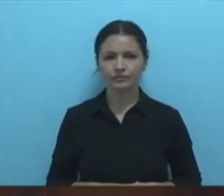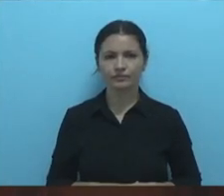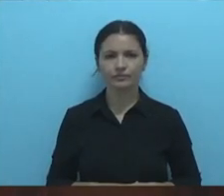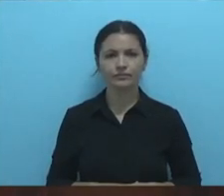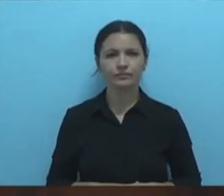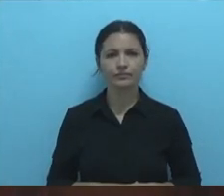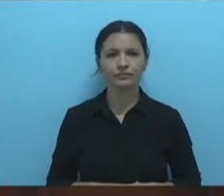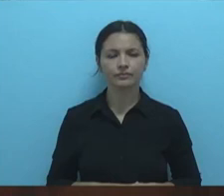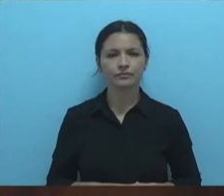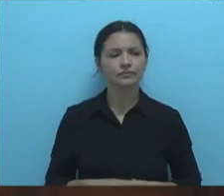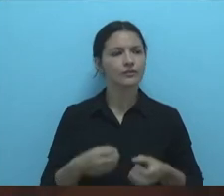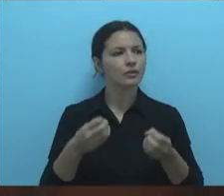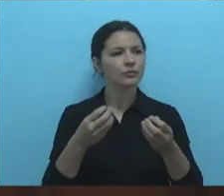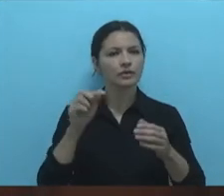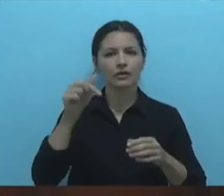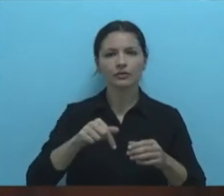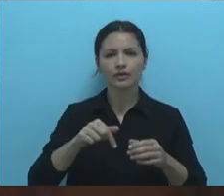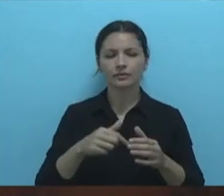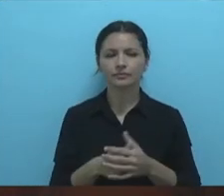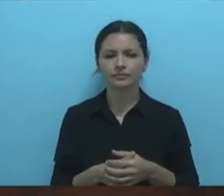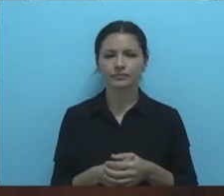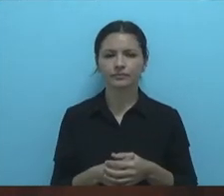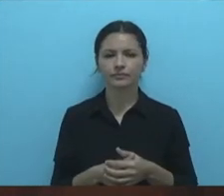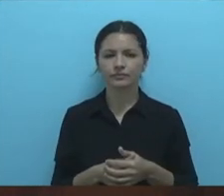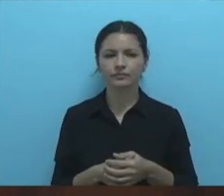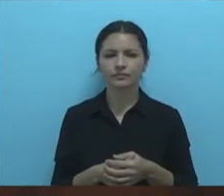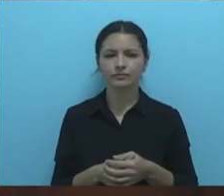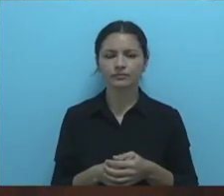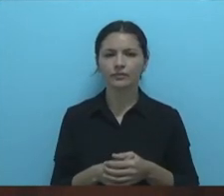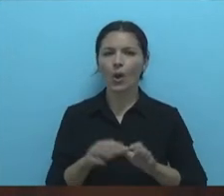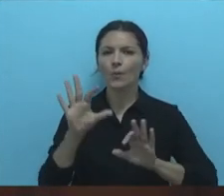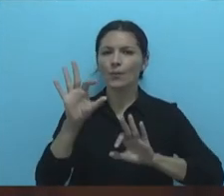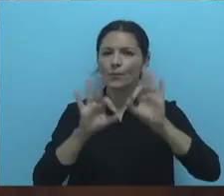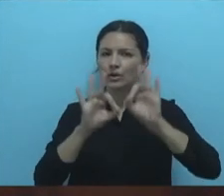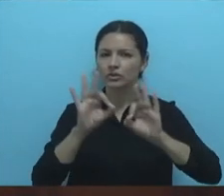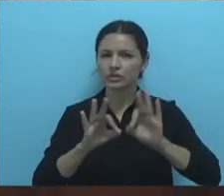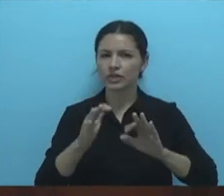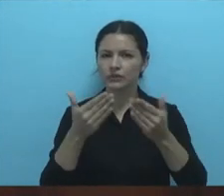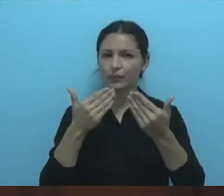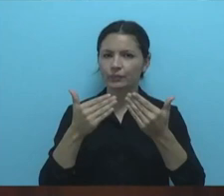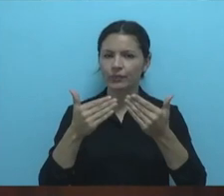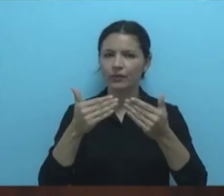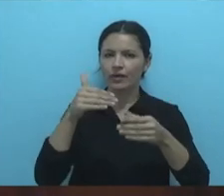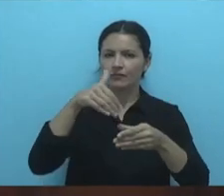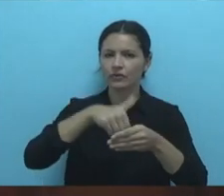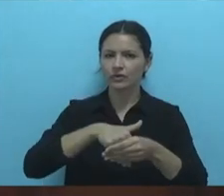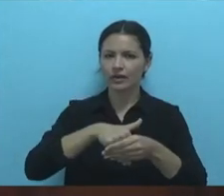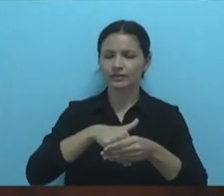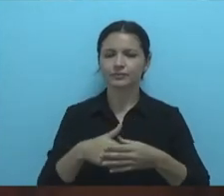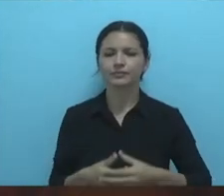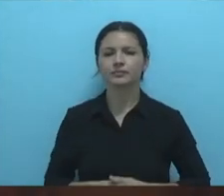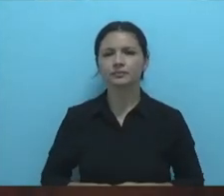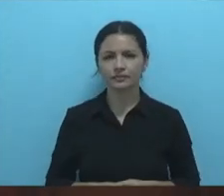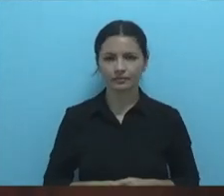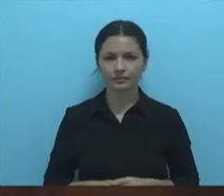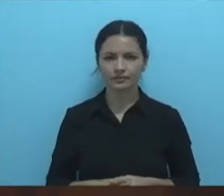coincide con corresponde ahora que pasemos a considerar los proyectos que están acordados en la comisión de